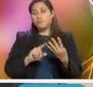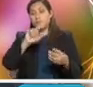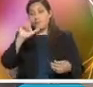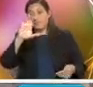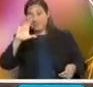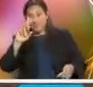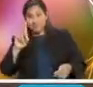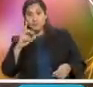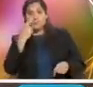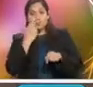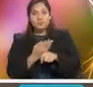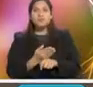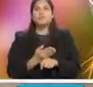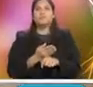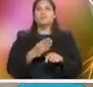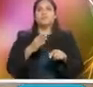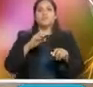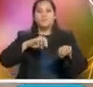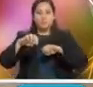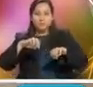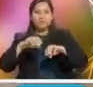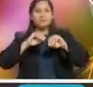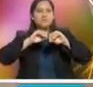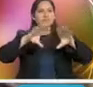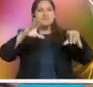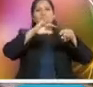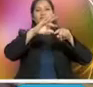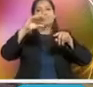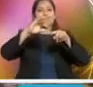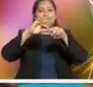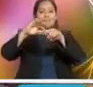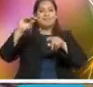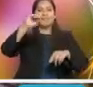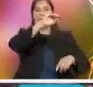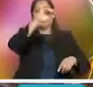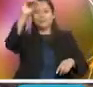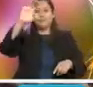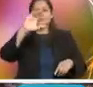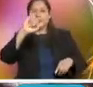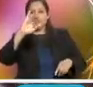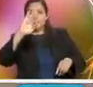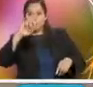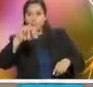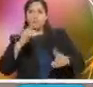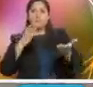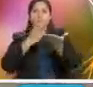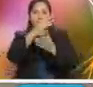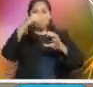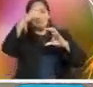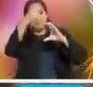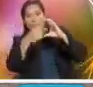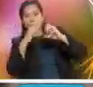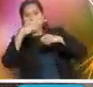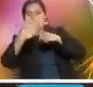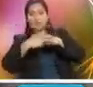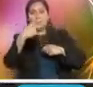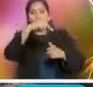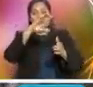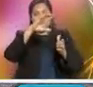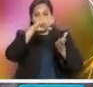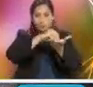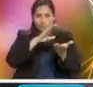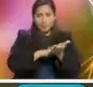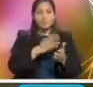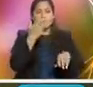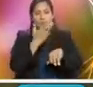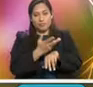se encargaron, ¿no?, de llevar de gira a los Caifanes, que fueron a Europa a grabar su disco, a presentarse, a Estados